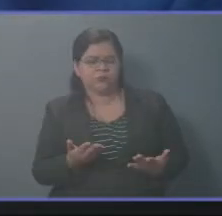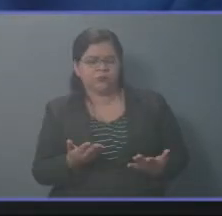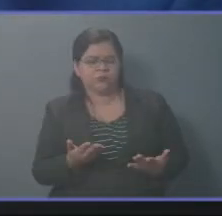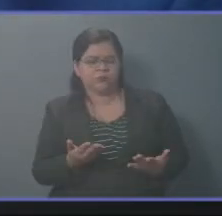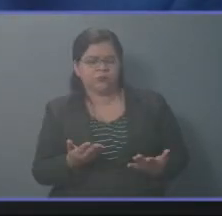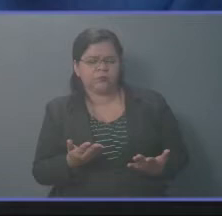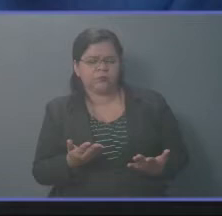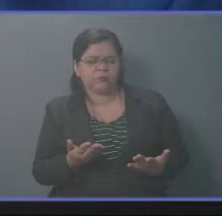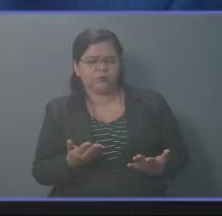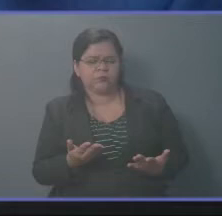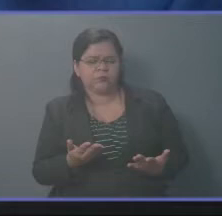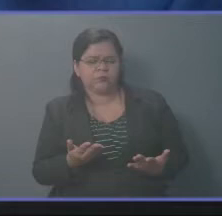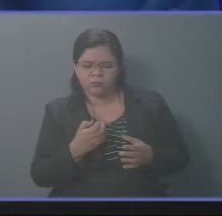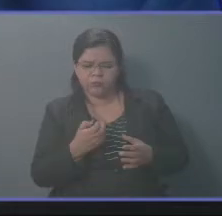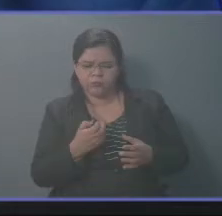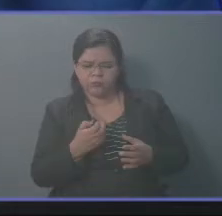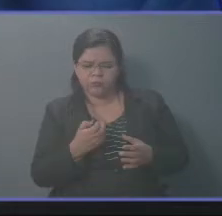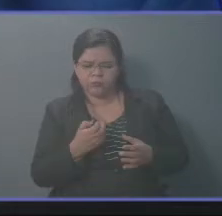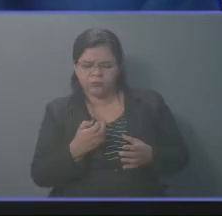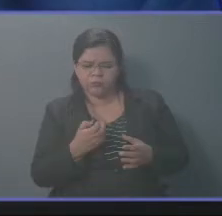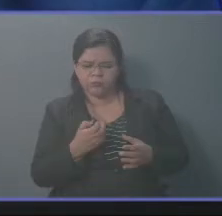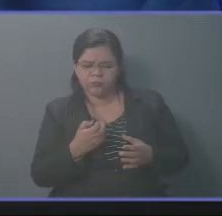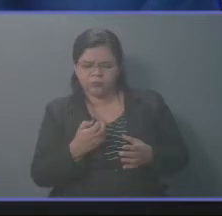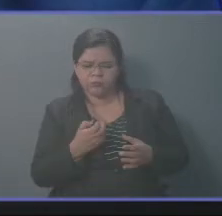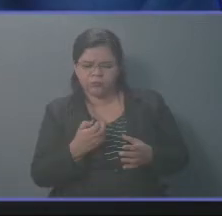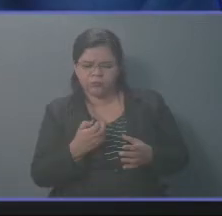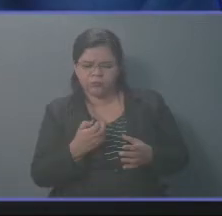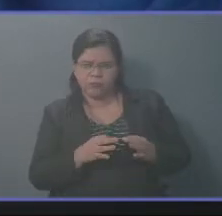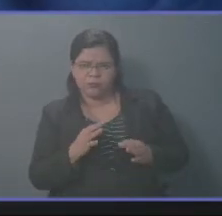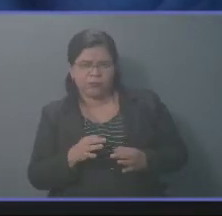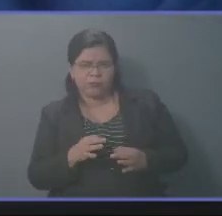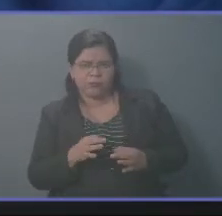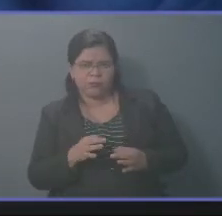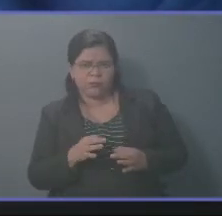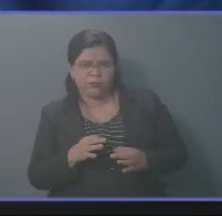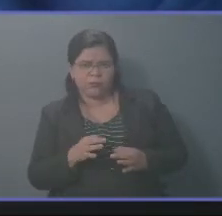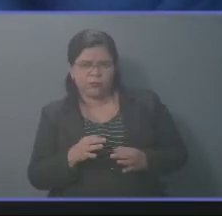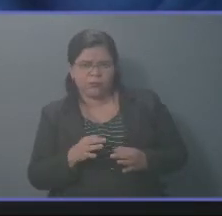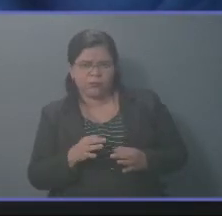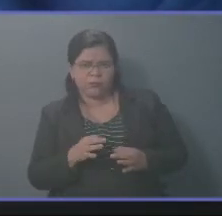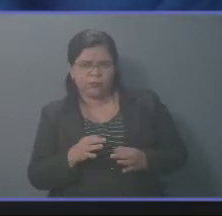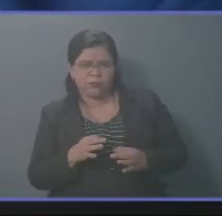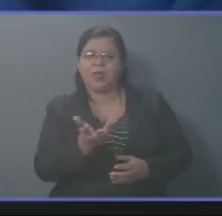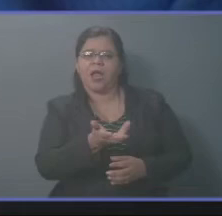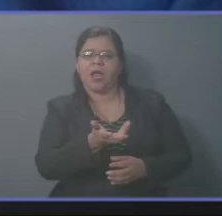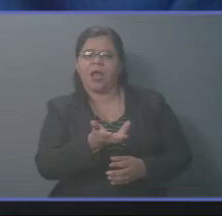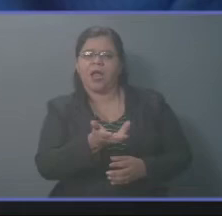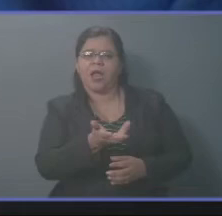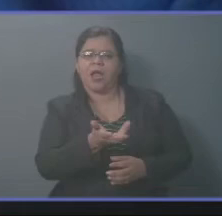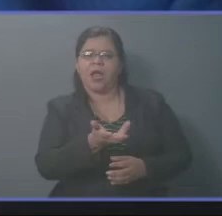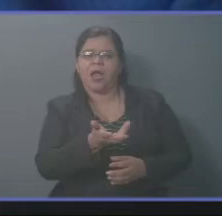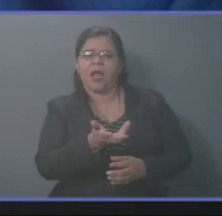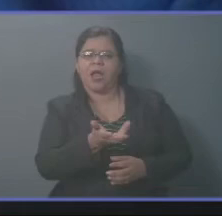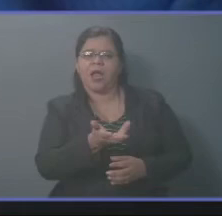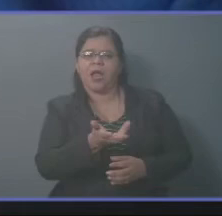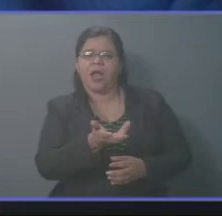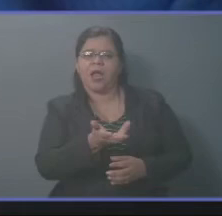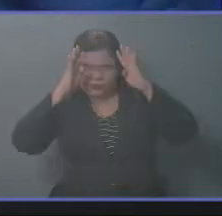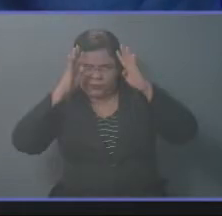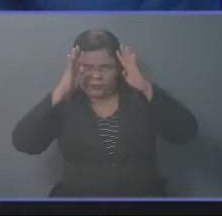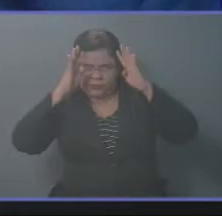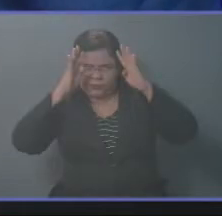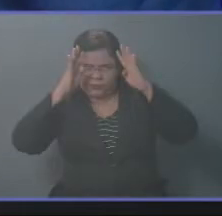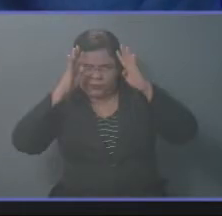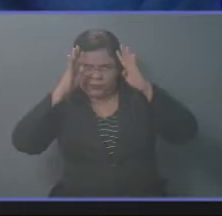sector, sin conocimiento, sin justa causa, sin investigar, vamos a decir lo que nosotros querramos que no están